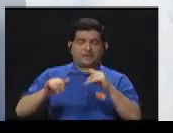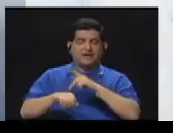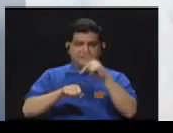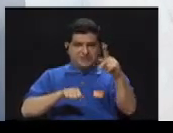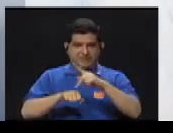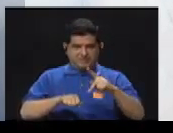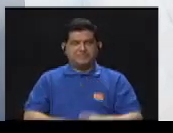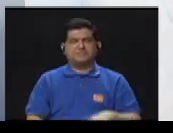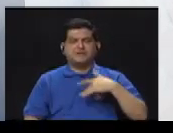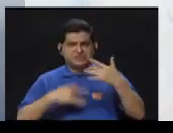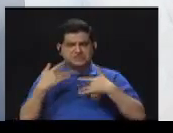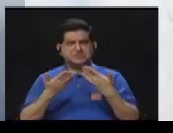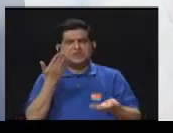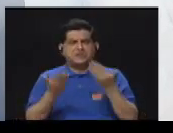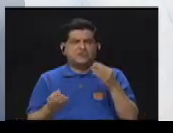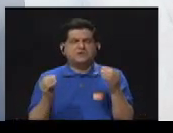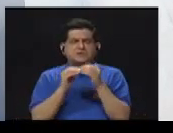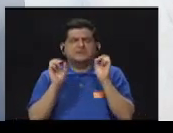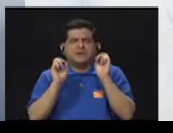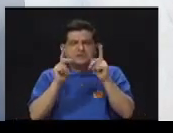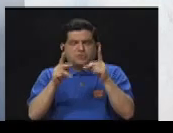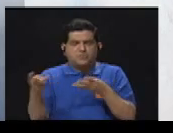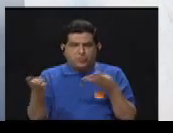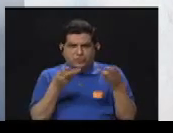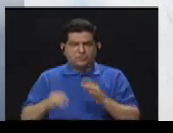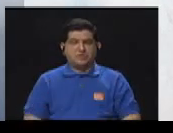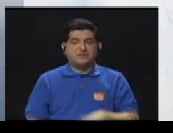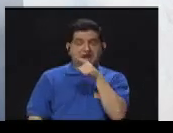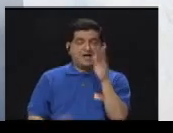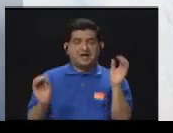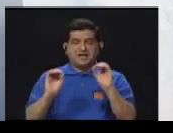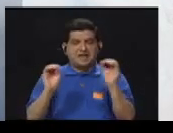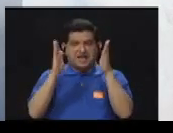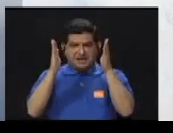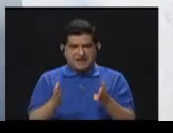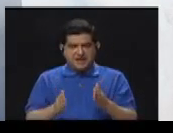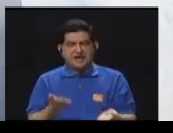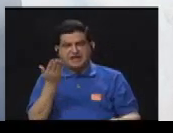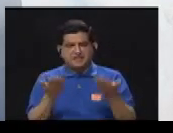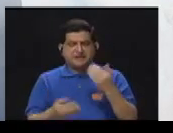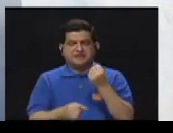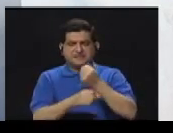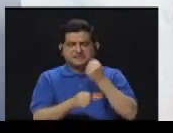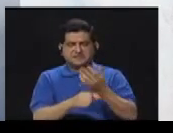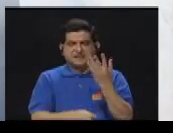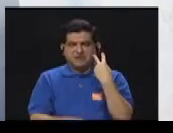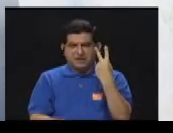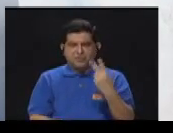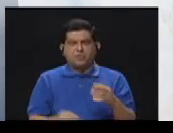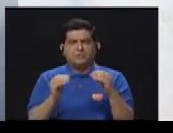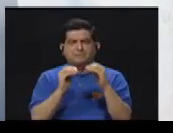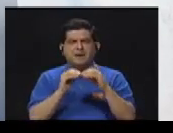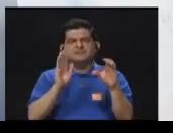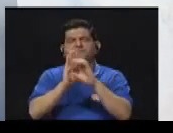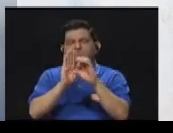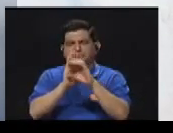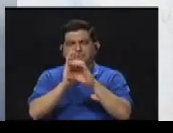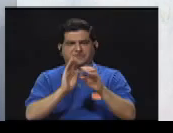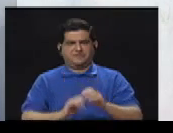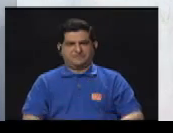en Pérez, que siento que puede haber un poco más de mercado, ya que no hay nadie... mucho que haga audiovisual, hay más gente que hace